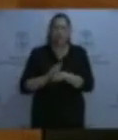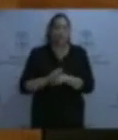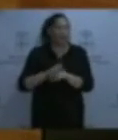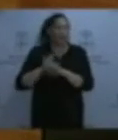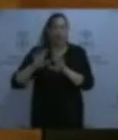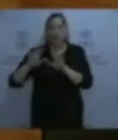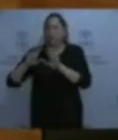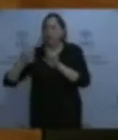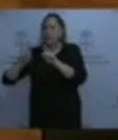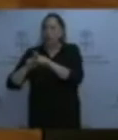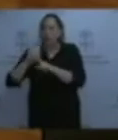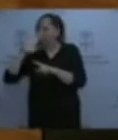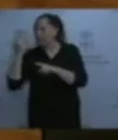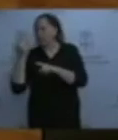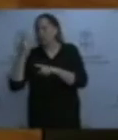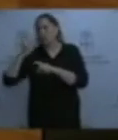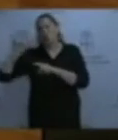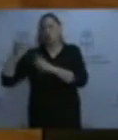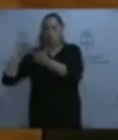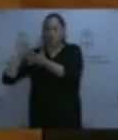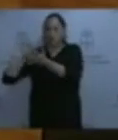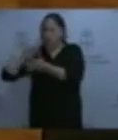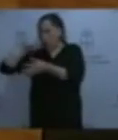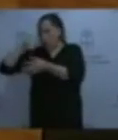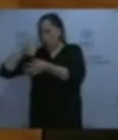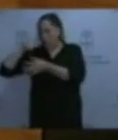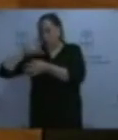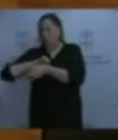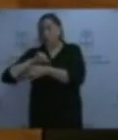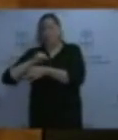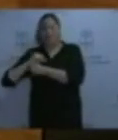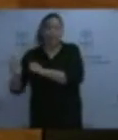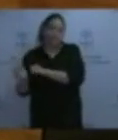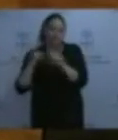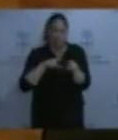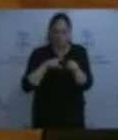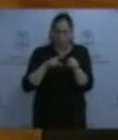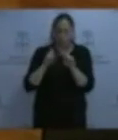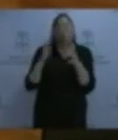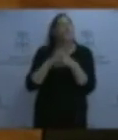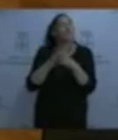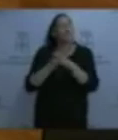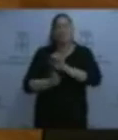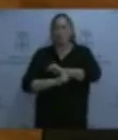otros servicios hospitalarios. Y planteamos eso, una estrategia organizativa diferente